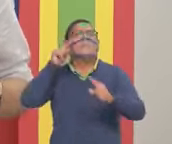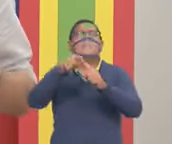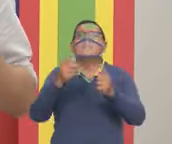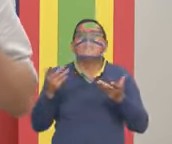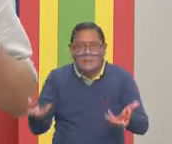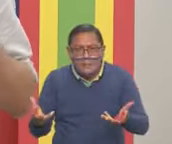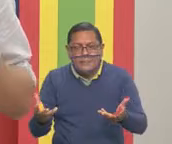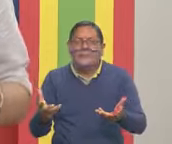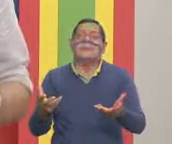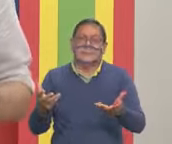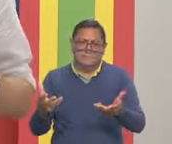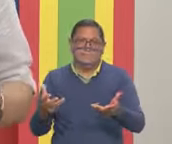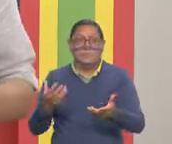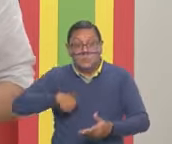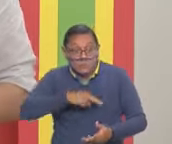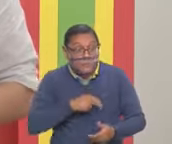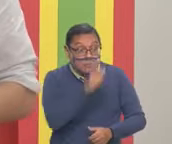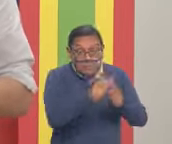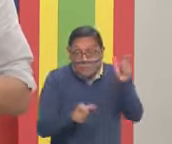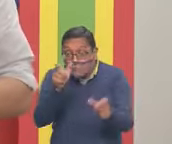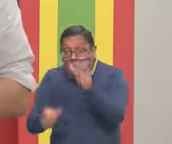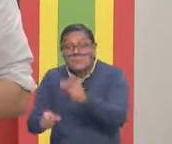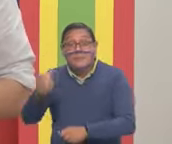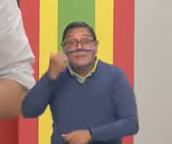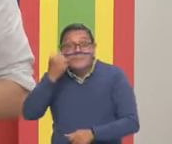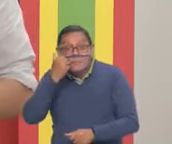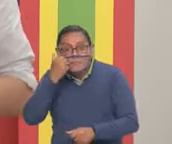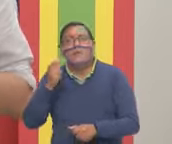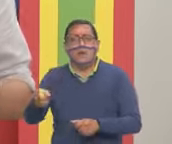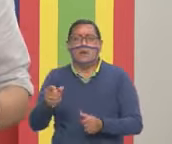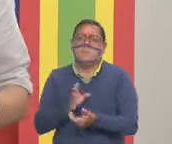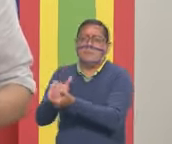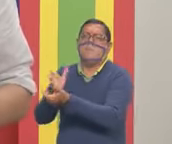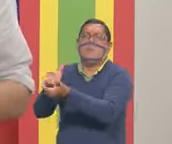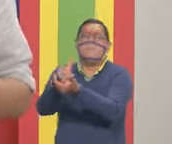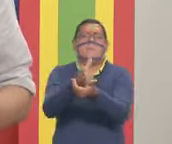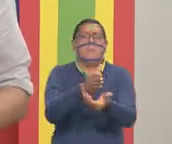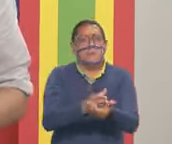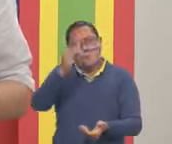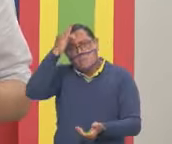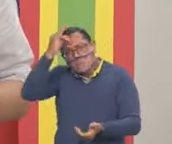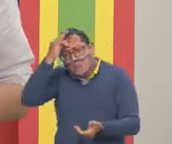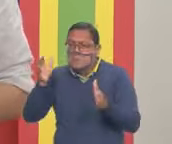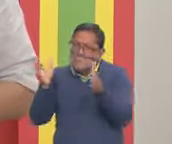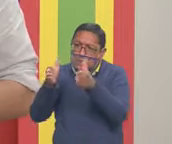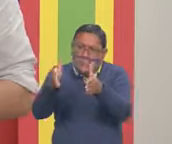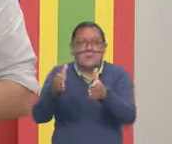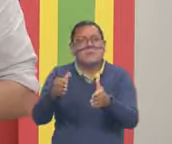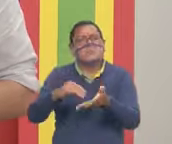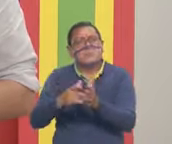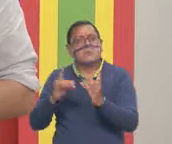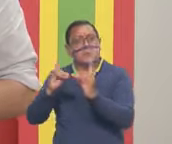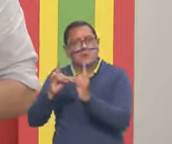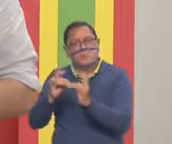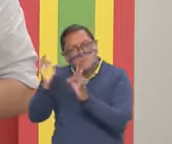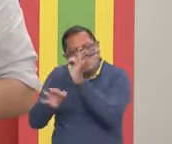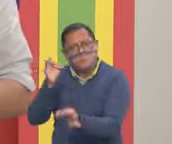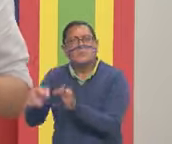poder atender a los barranquilleros y a los atlanticenses que necesiten un espacio en nuestro sistema